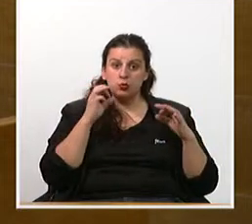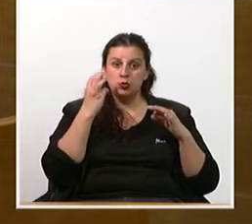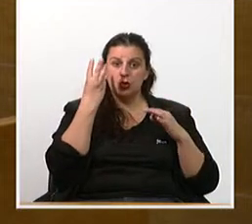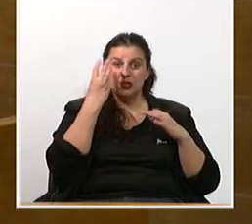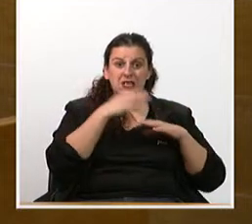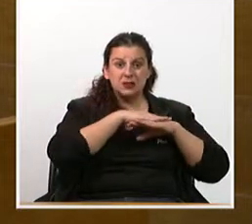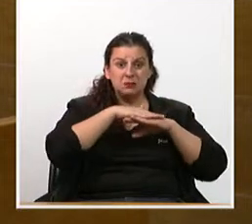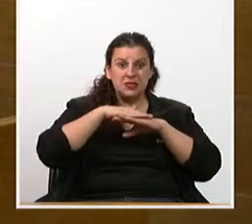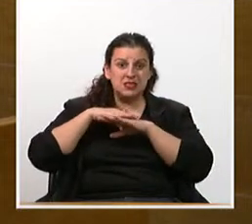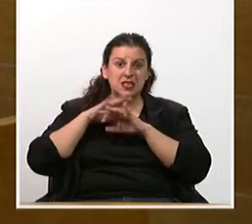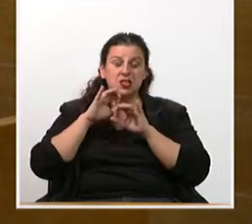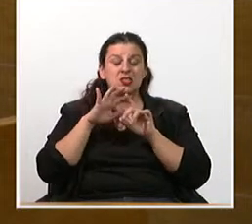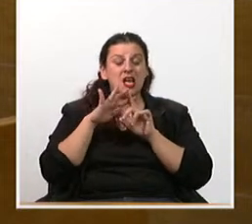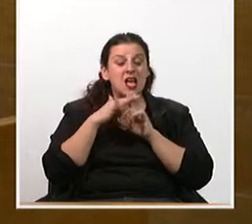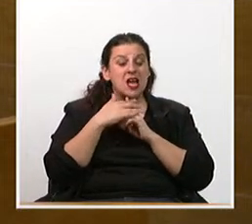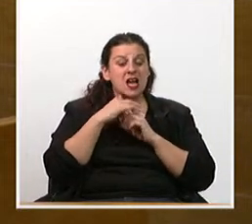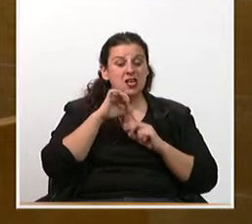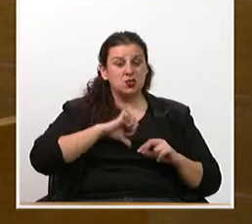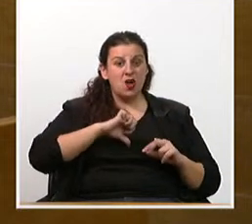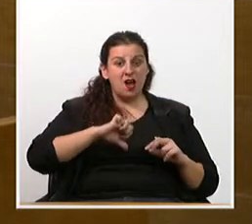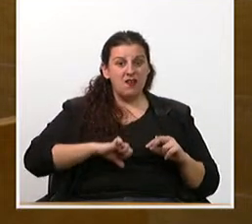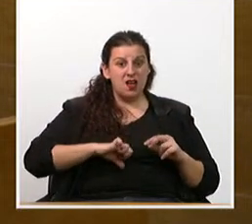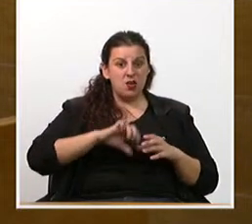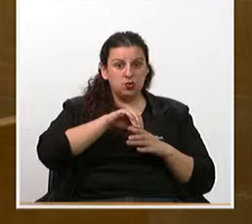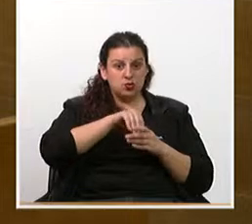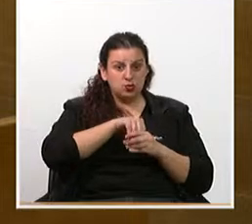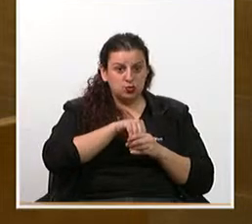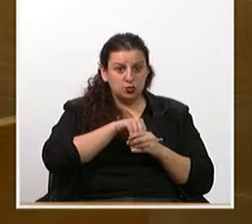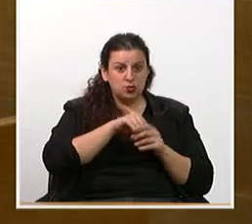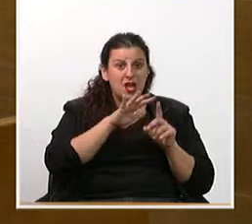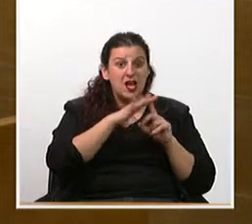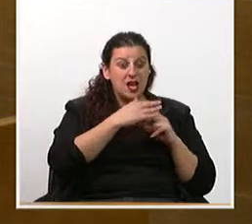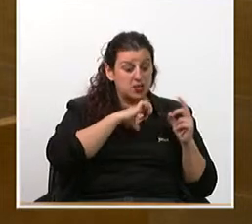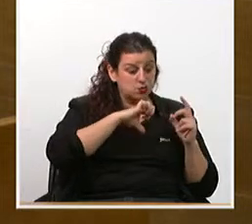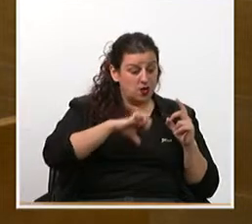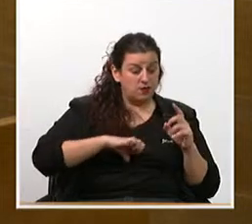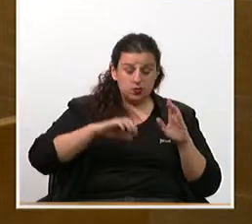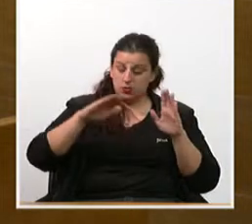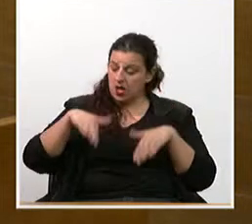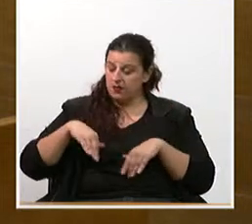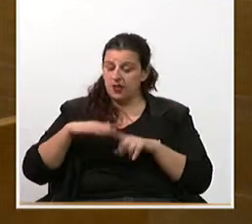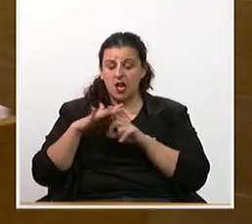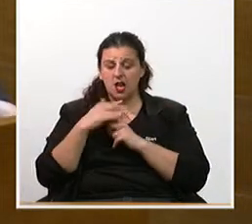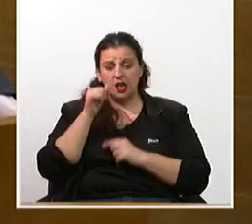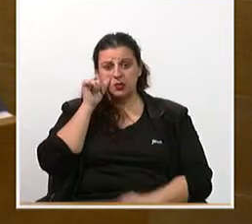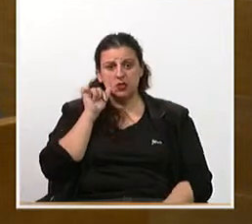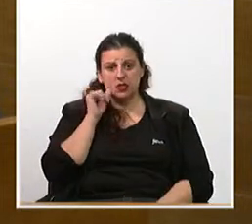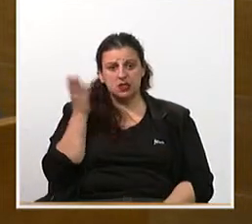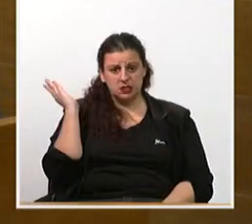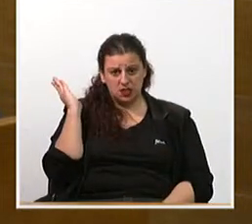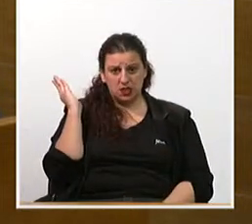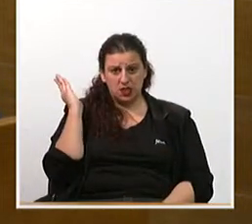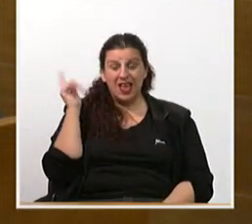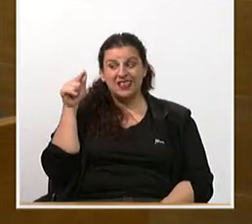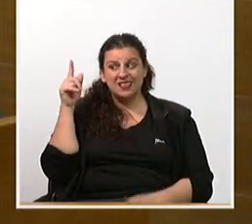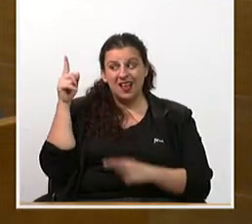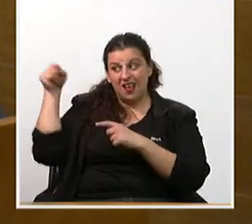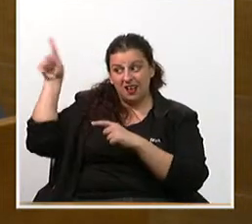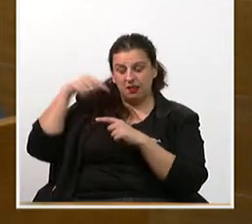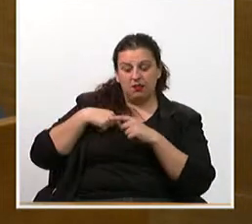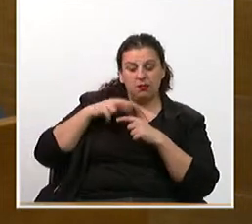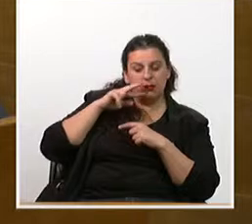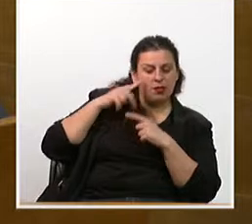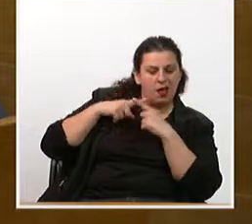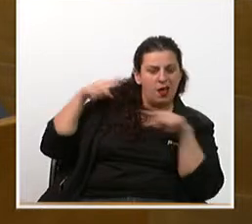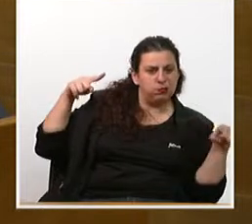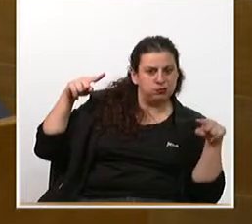Ávalos el caso Ávalos se convierte en el caso Sánchez Esa es la gran diferencia entre el gobierno de Sánchez y el de mazón